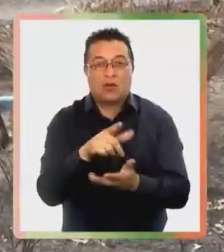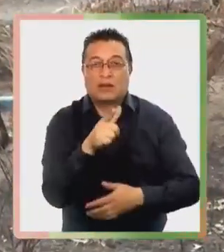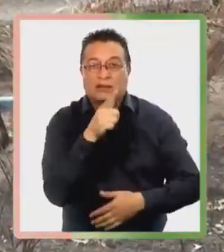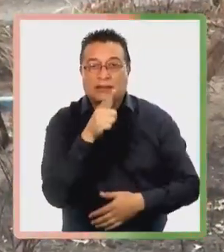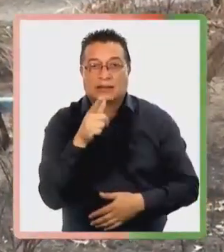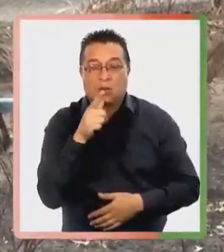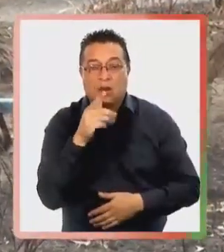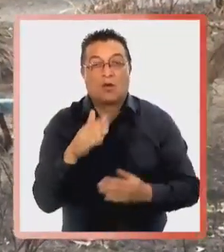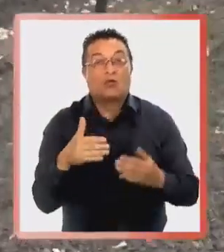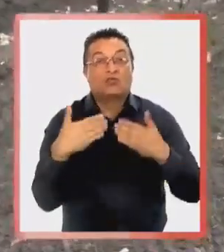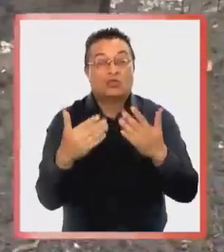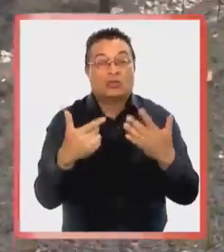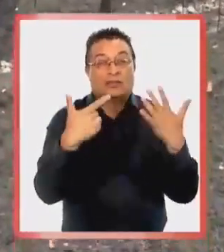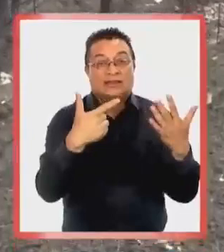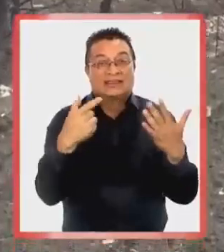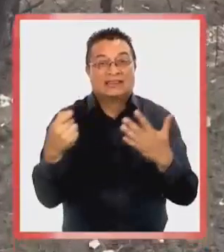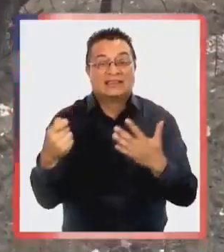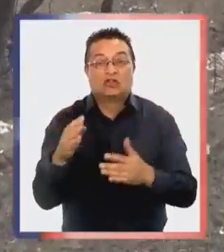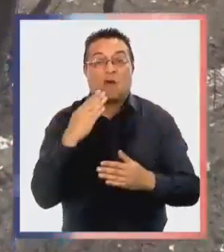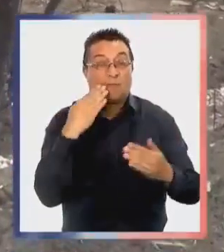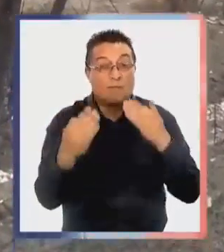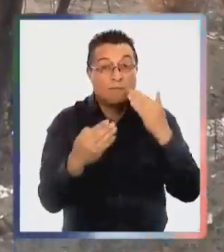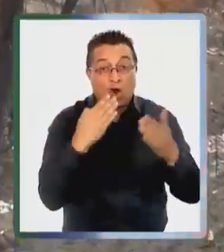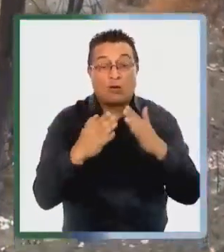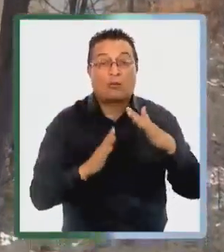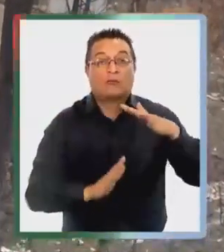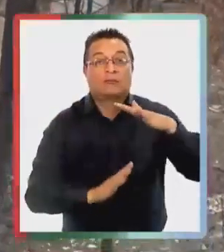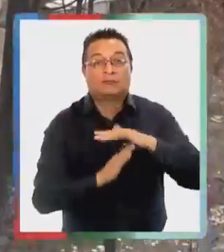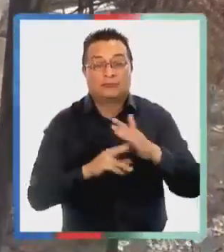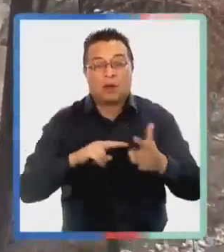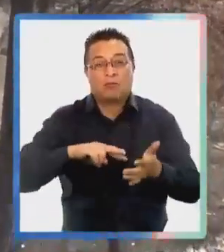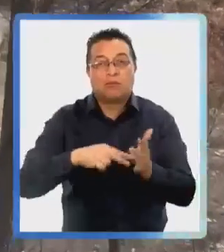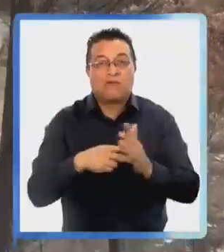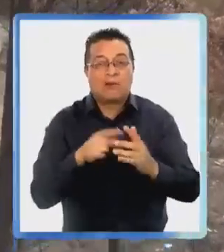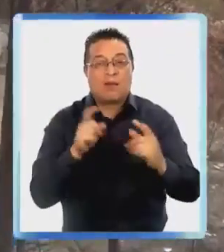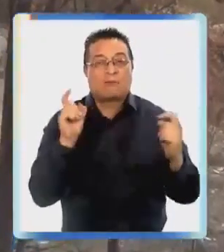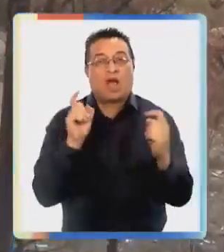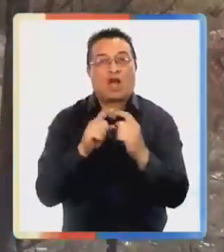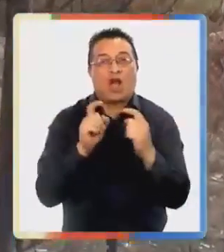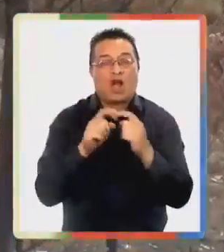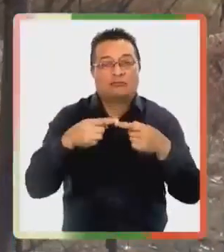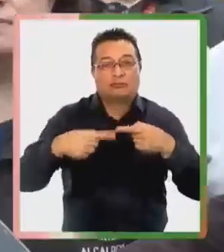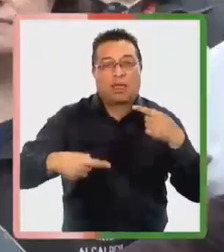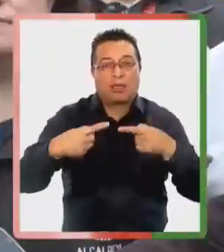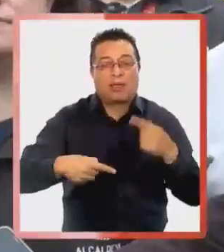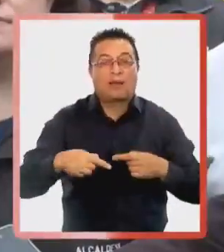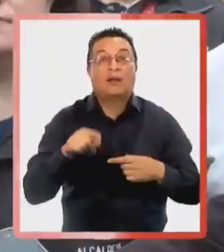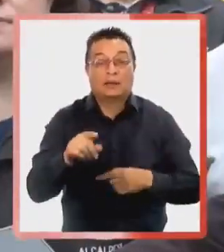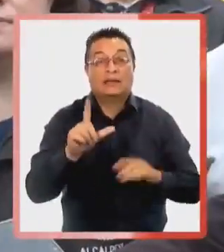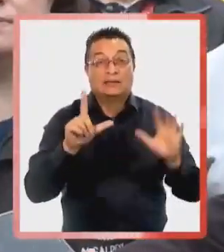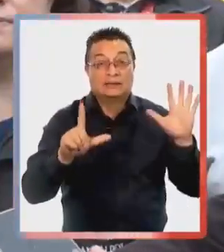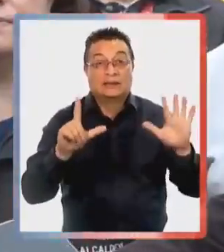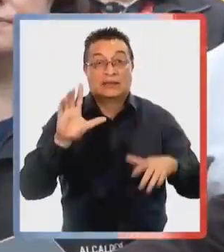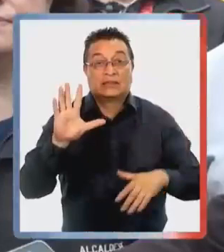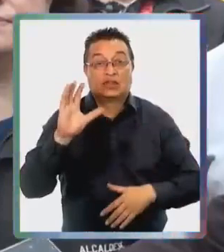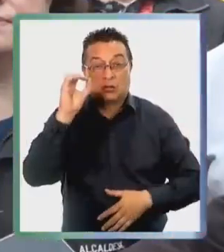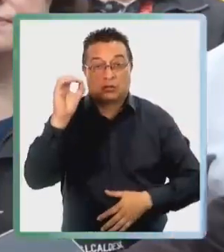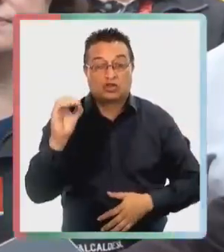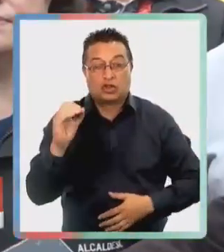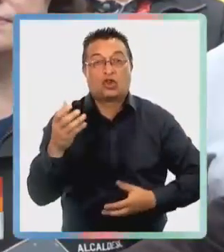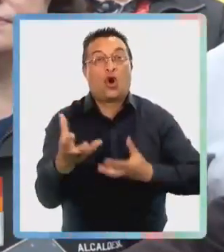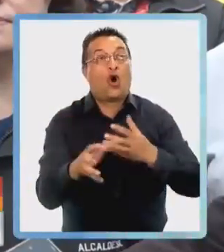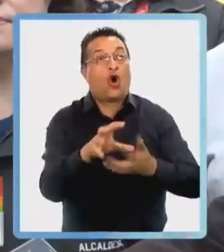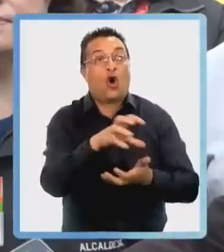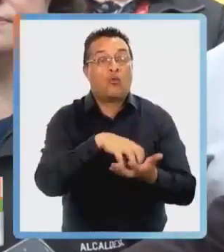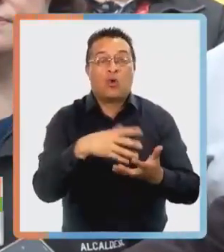700 bonos se ha visto condicionada por problemas de conectividad. Nosotros tenemos el 75% de la comuna quemada. Hoy día falleció